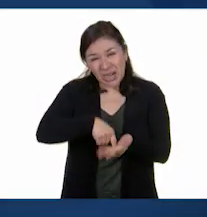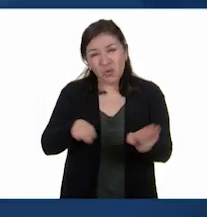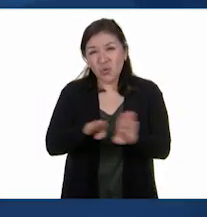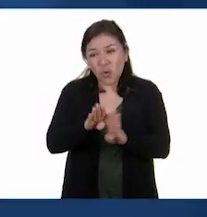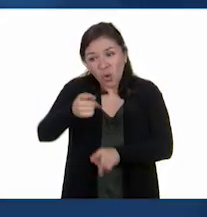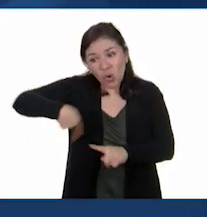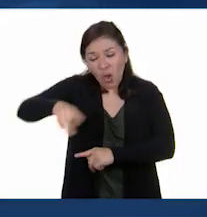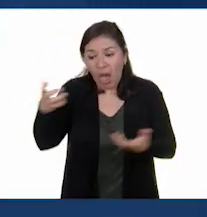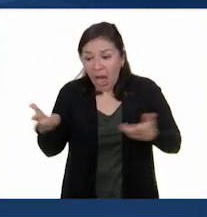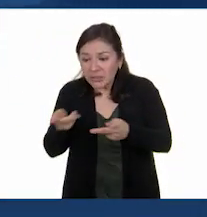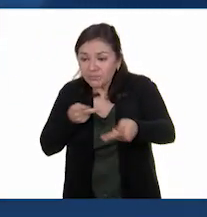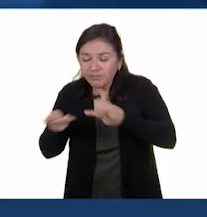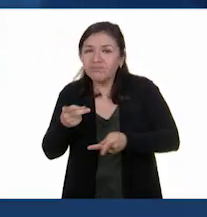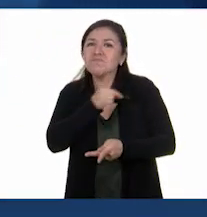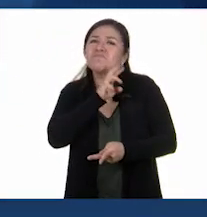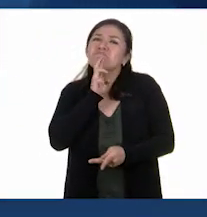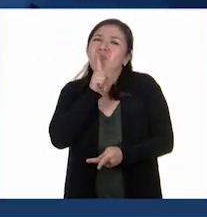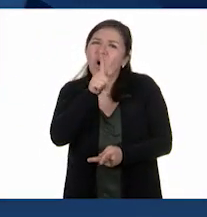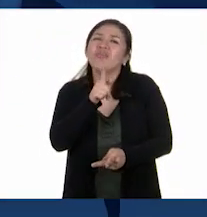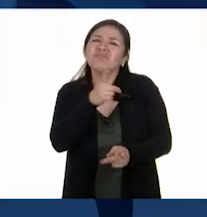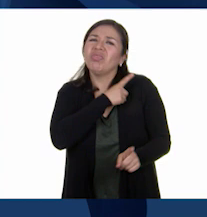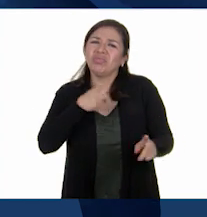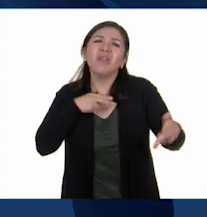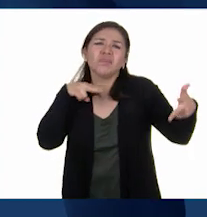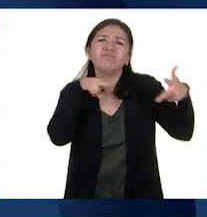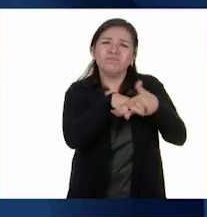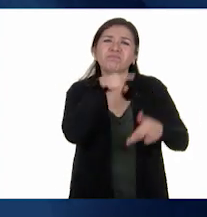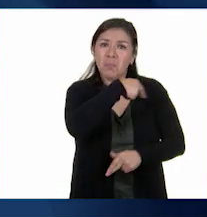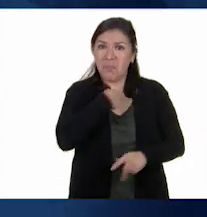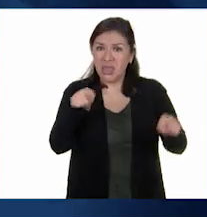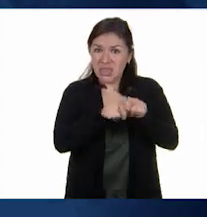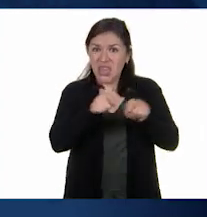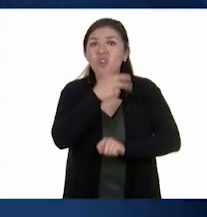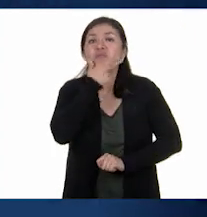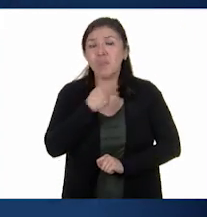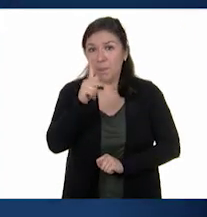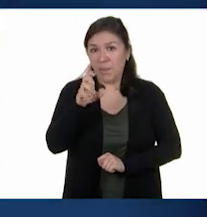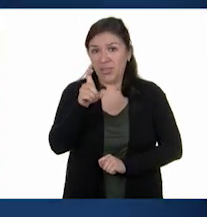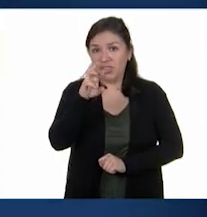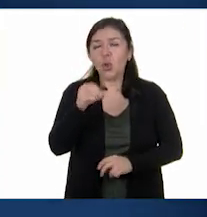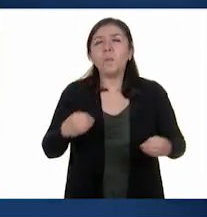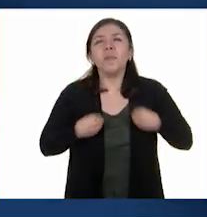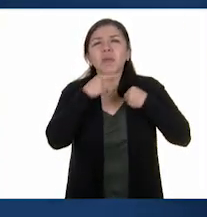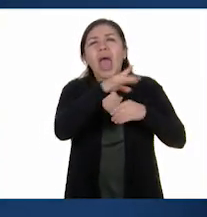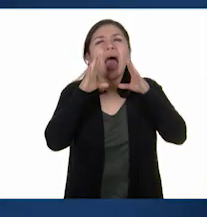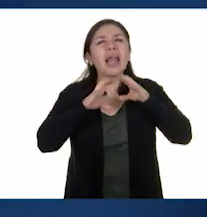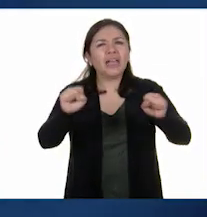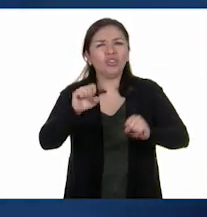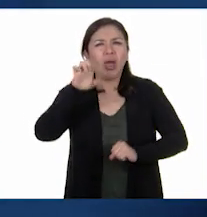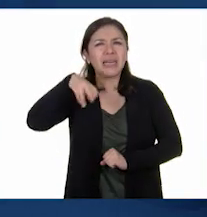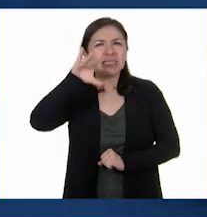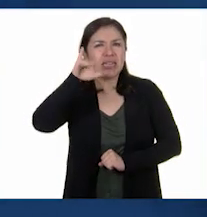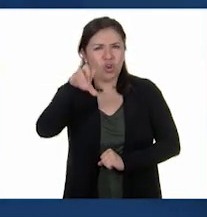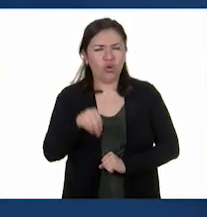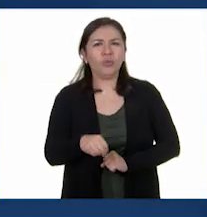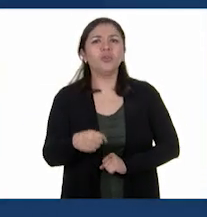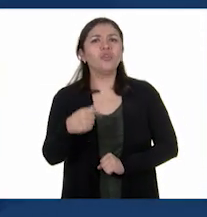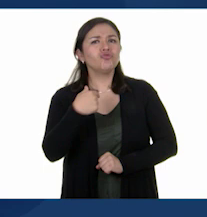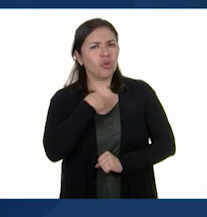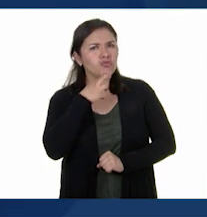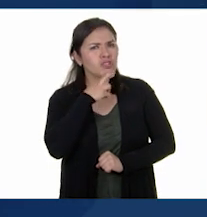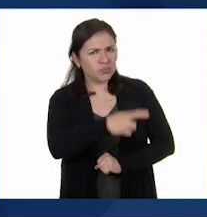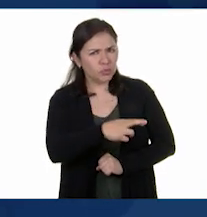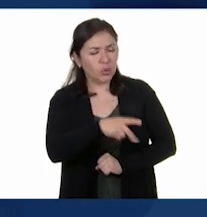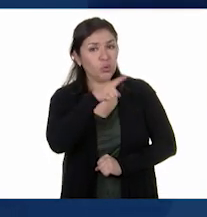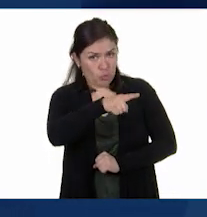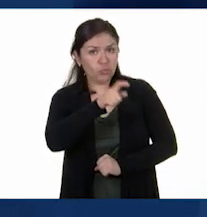nuestra causa que hay que matarlo. Mi tío Pedro Domínguez vive en el rancho del Encino. Le respondí yo: está